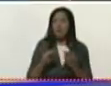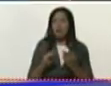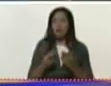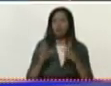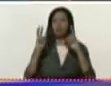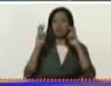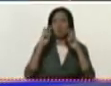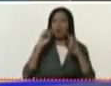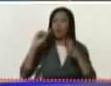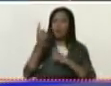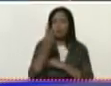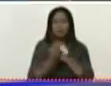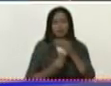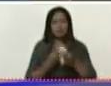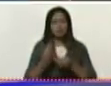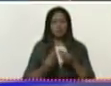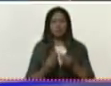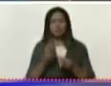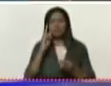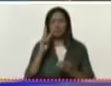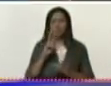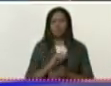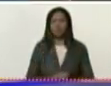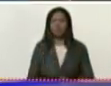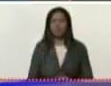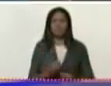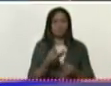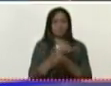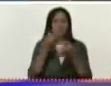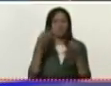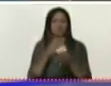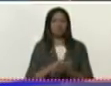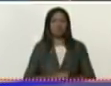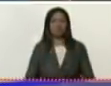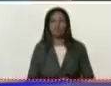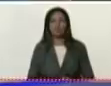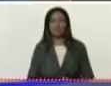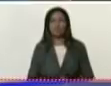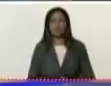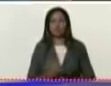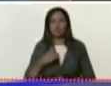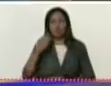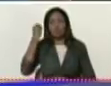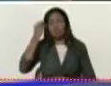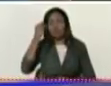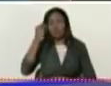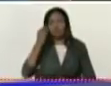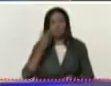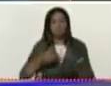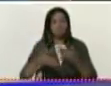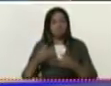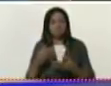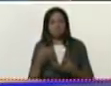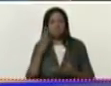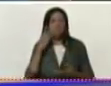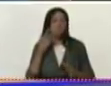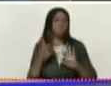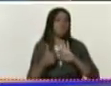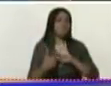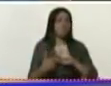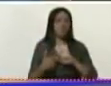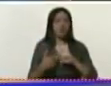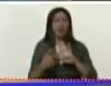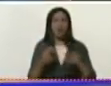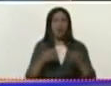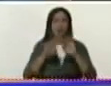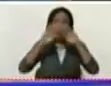nueva, única, excepcional, extraordinaria, creo que puede servir de ejemplo para